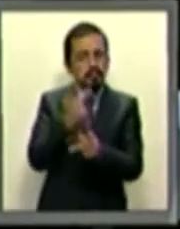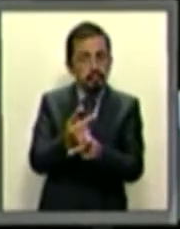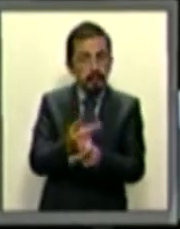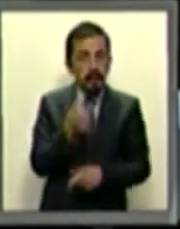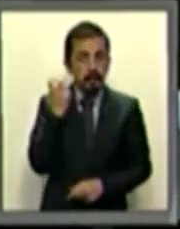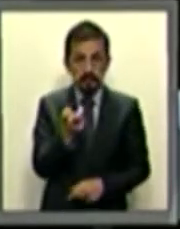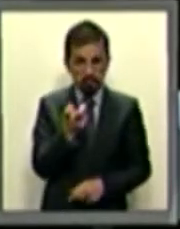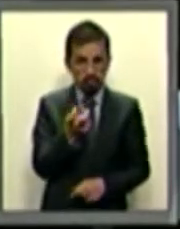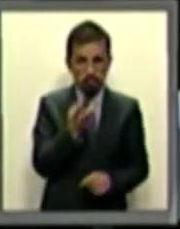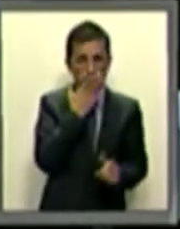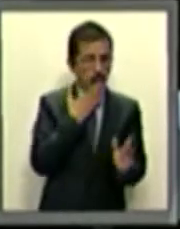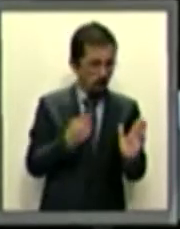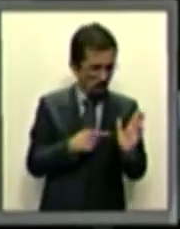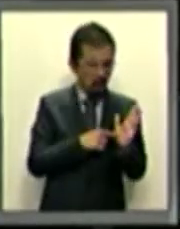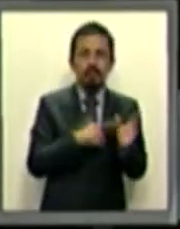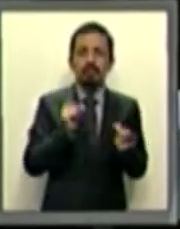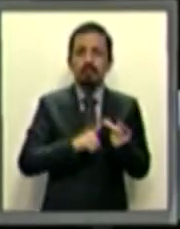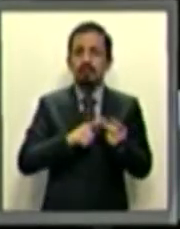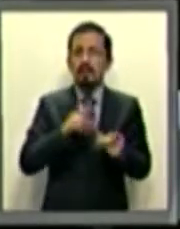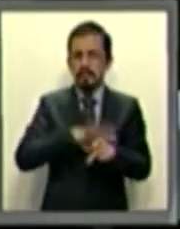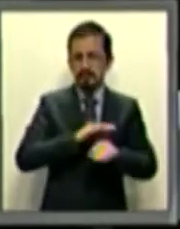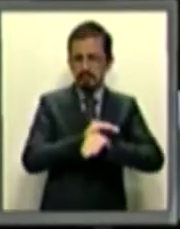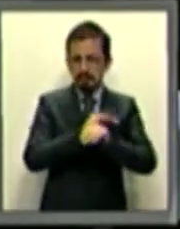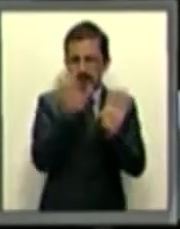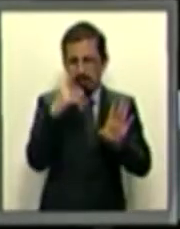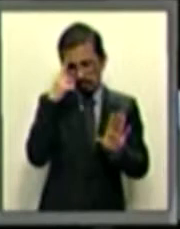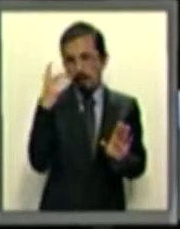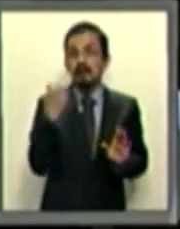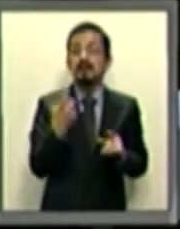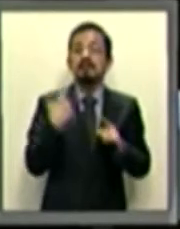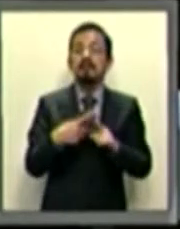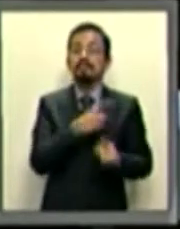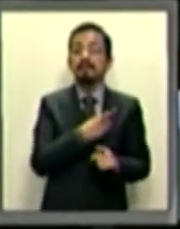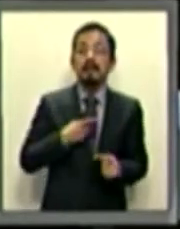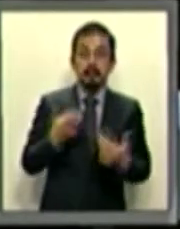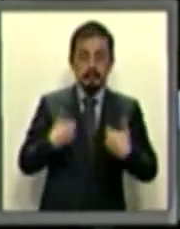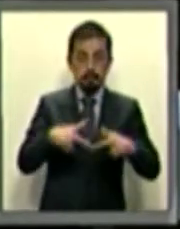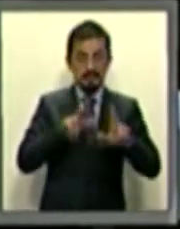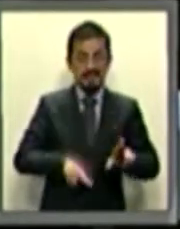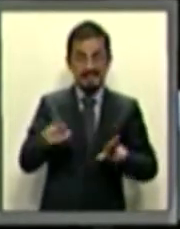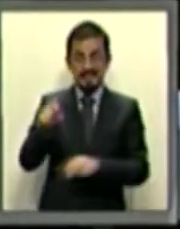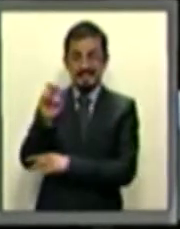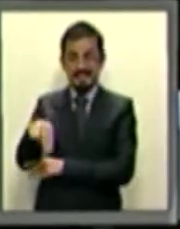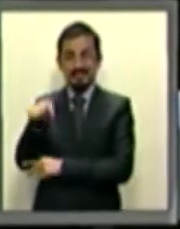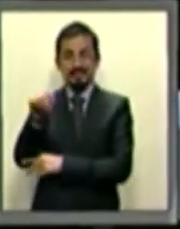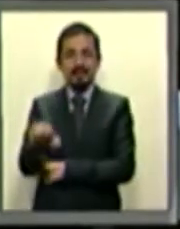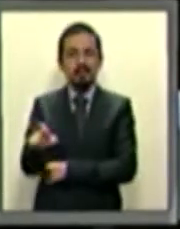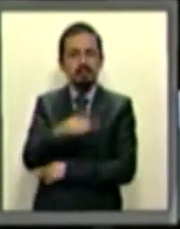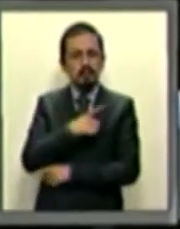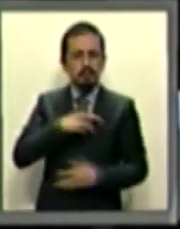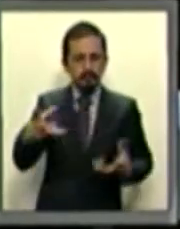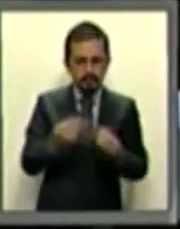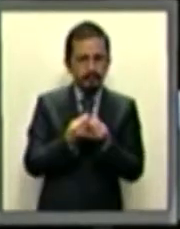parte, una sólida argumentación que justifique que sea un representante del CENTE quien se incorpore al grupo de